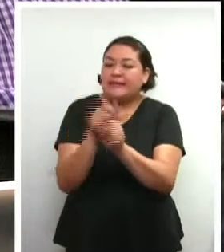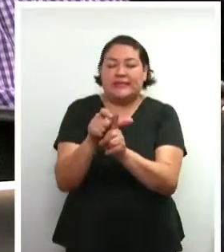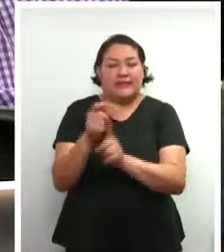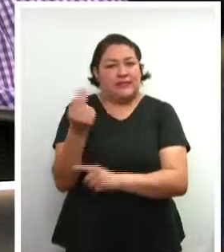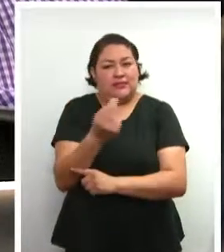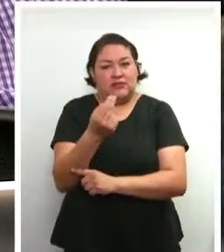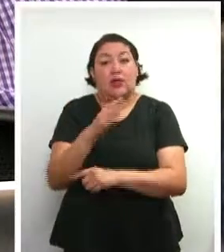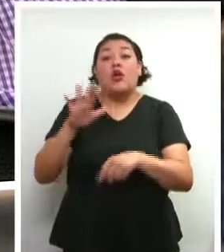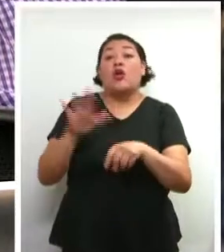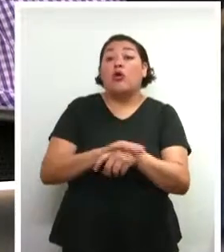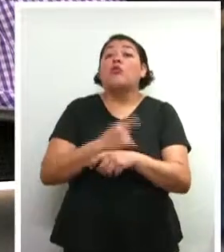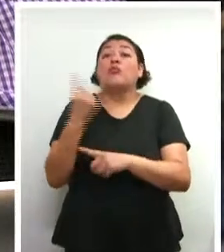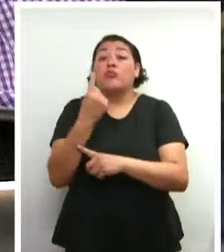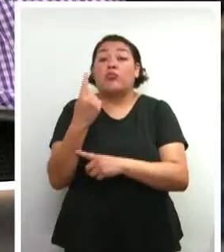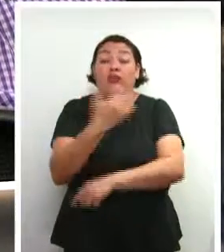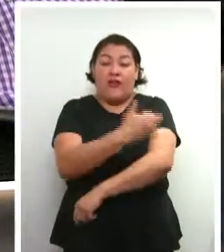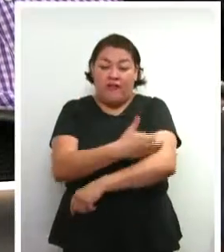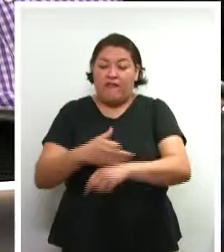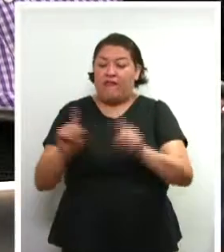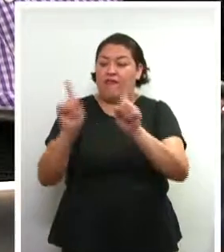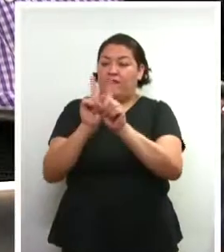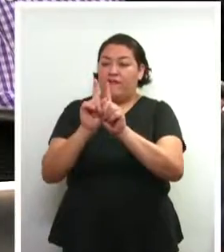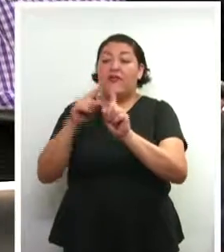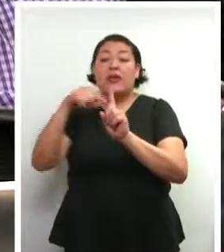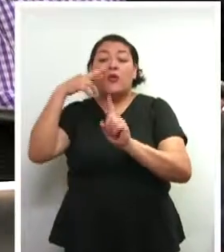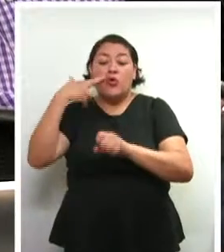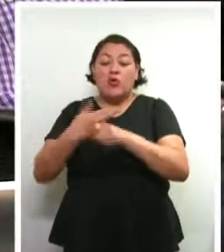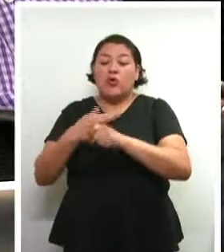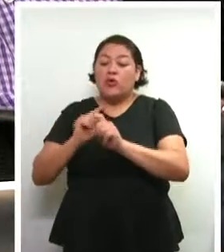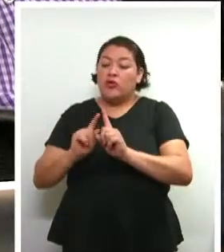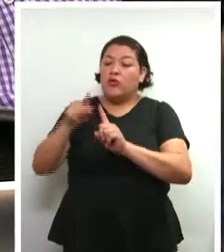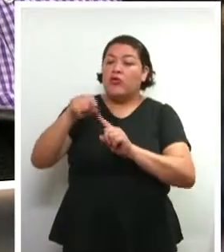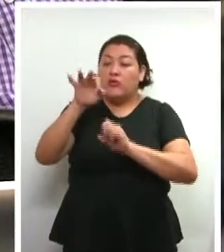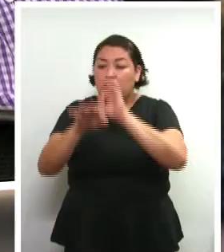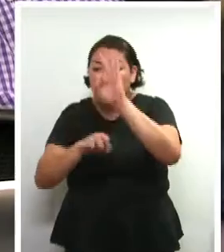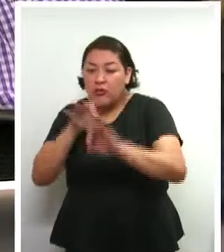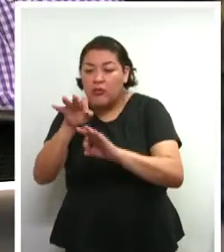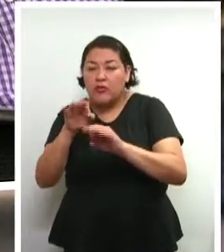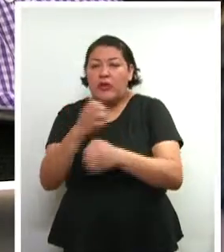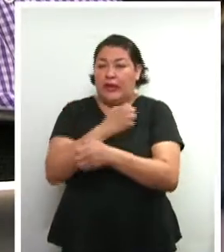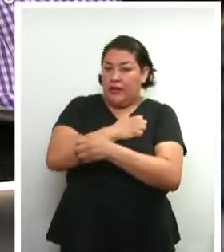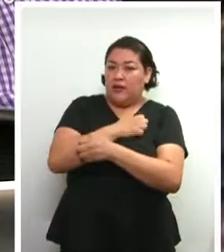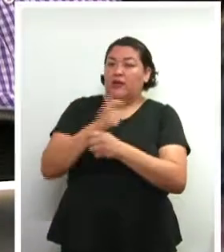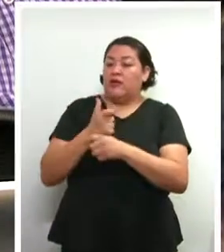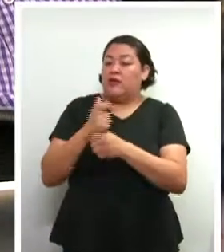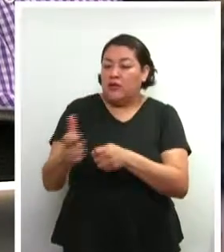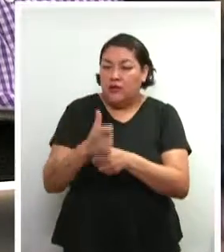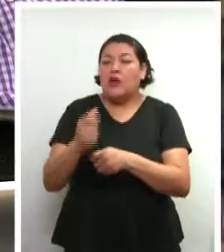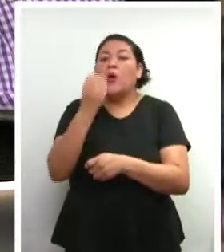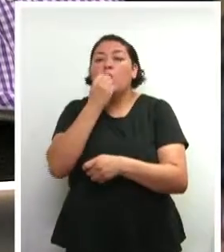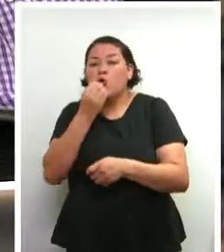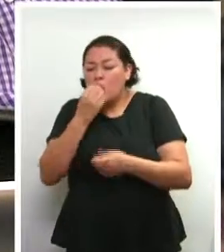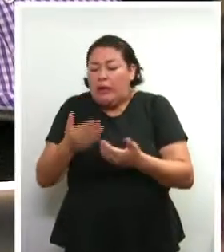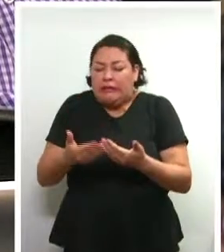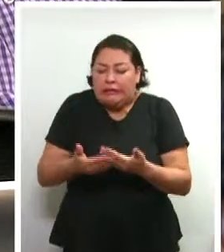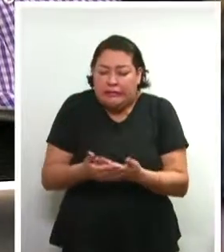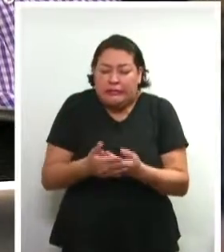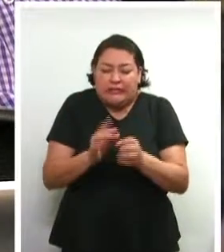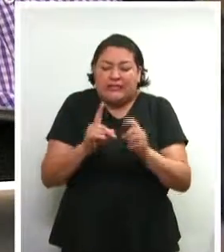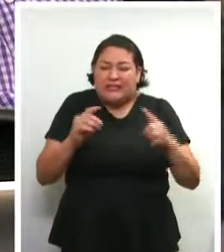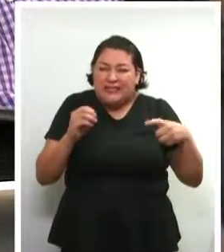de la protección, formación, educación y manutención de los hijos desde la